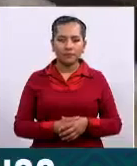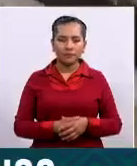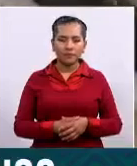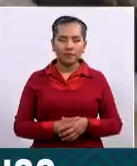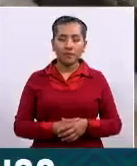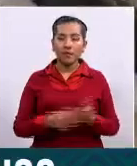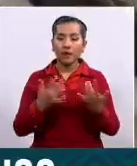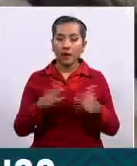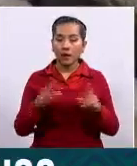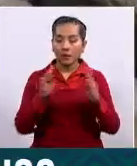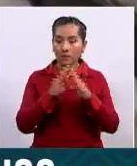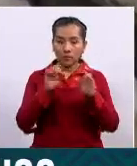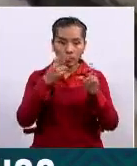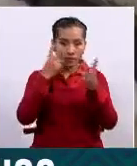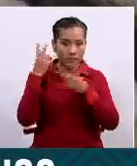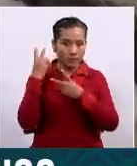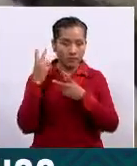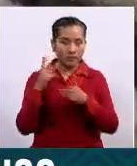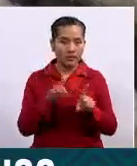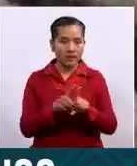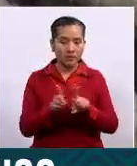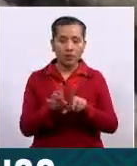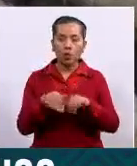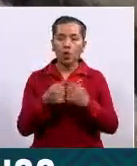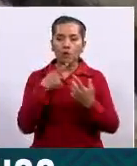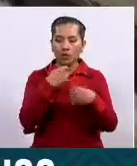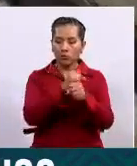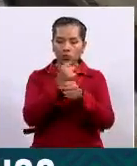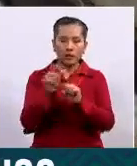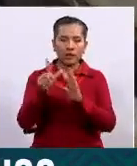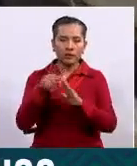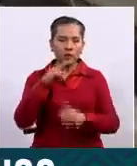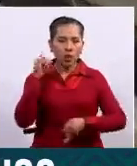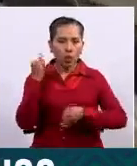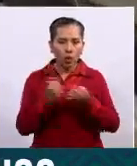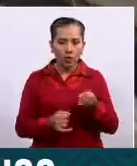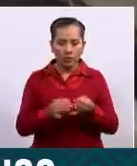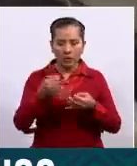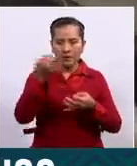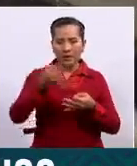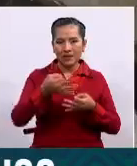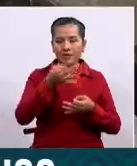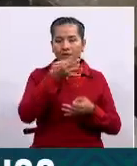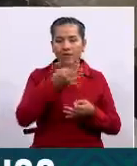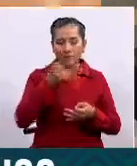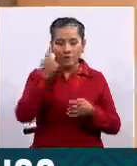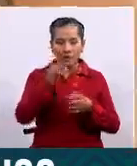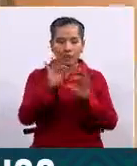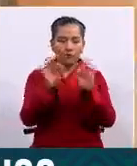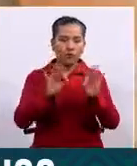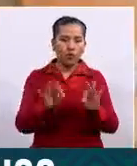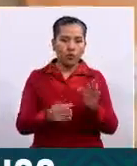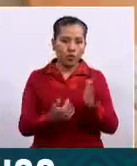Estoy lijando el palito, le estoy dándole un acabado para formar mi palmerita.